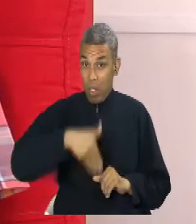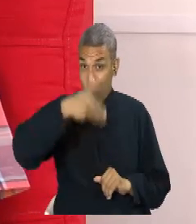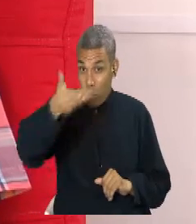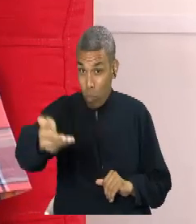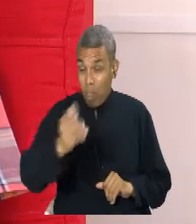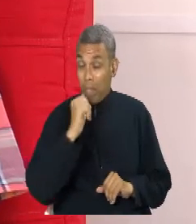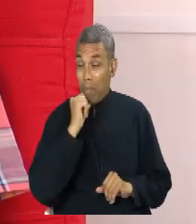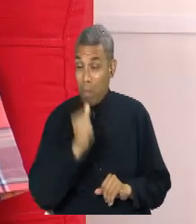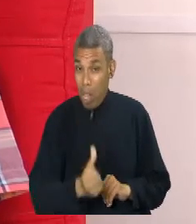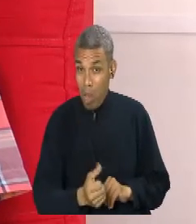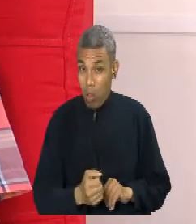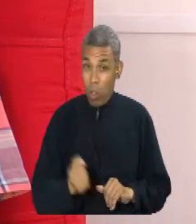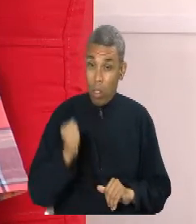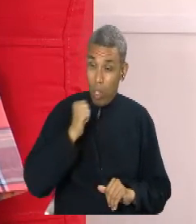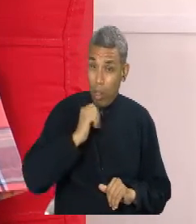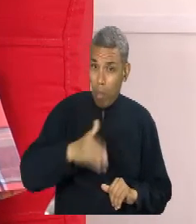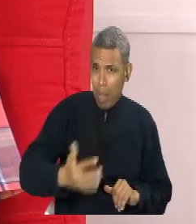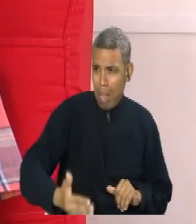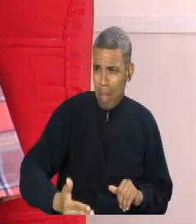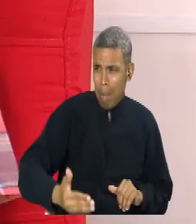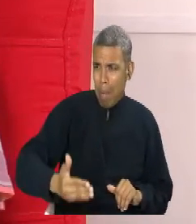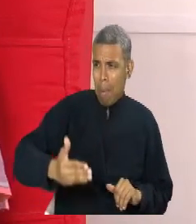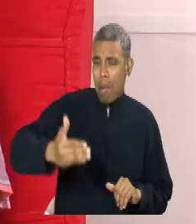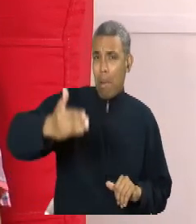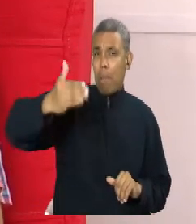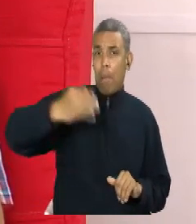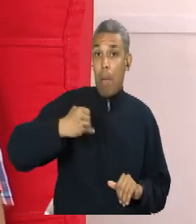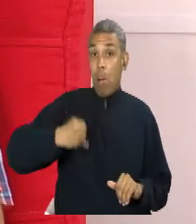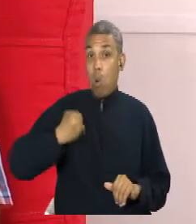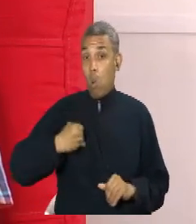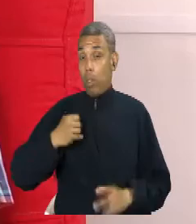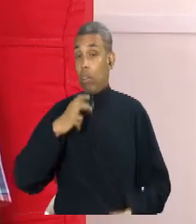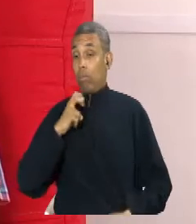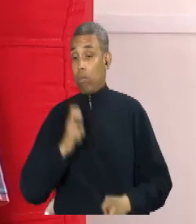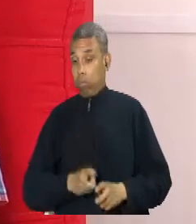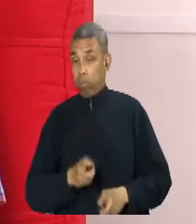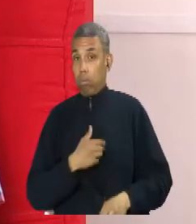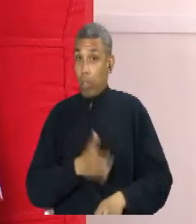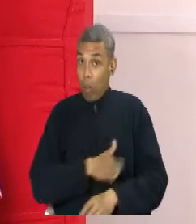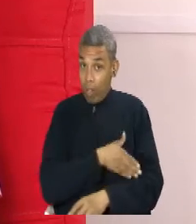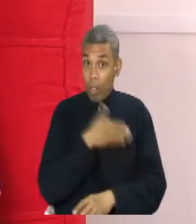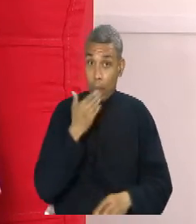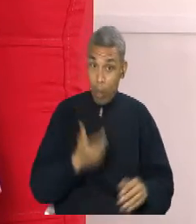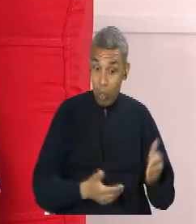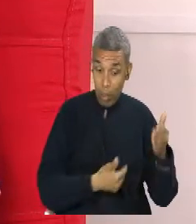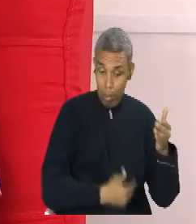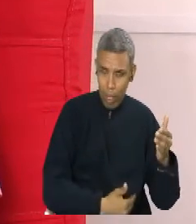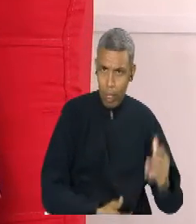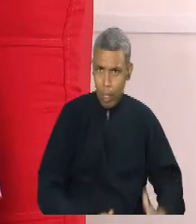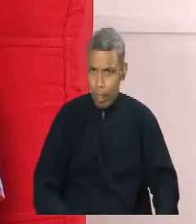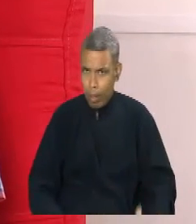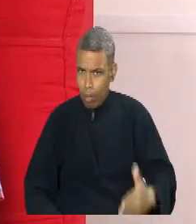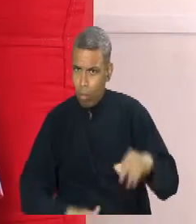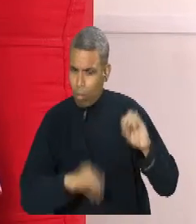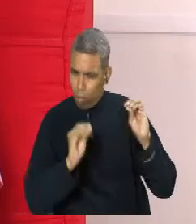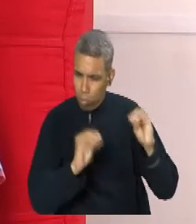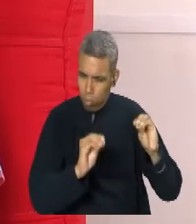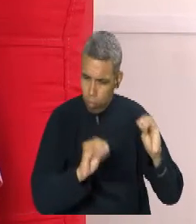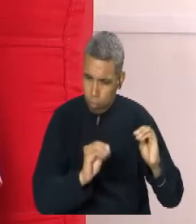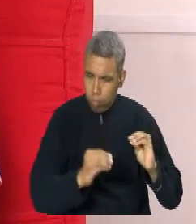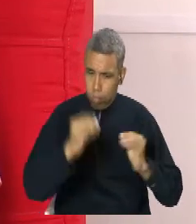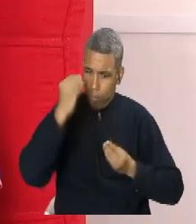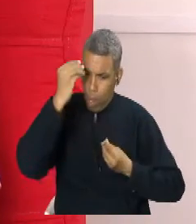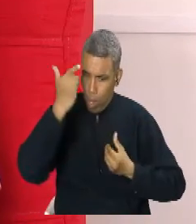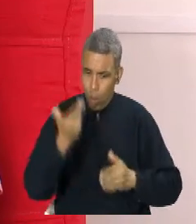que difícil entonces todo depende de cómo nosotros le vamos introduciendo valores a este niño de que todo en la vida